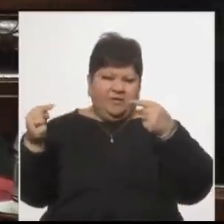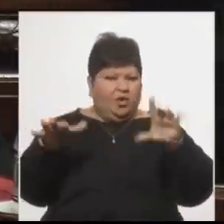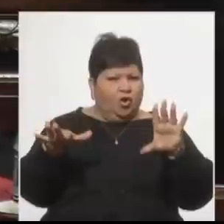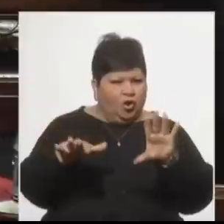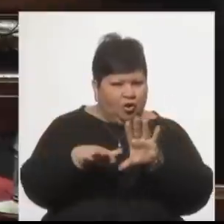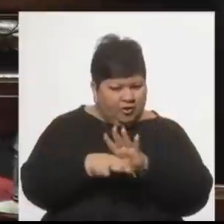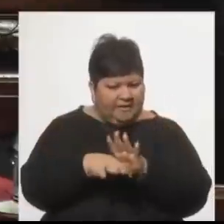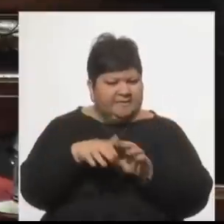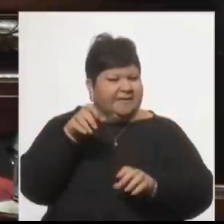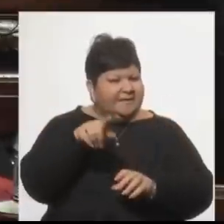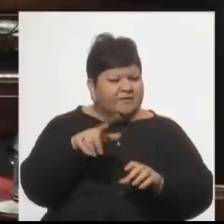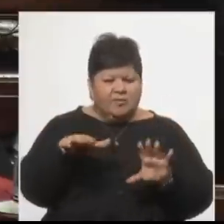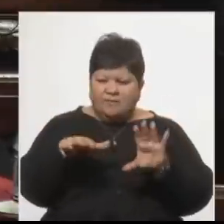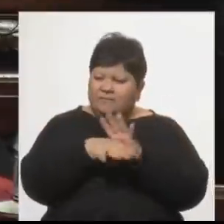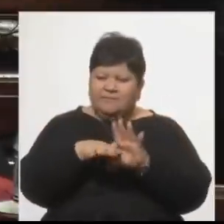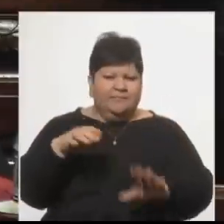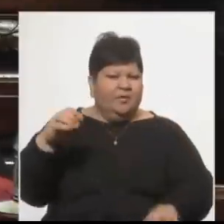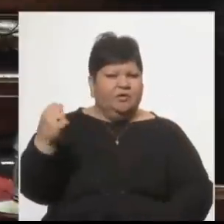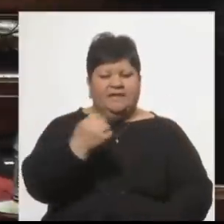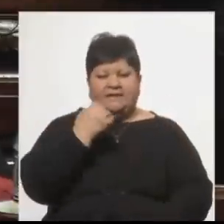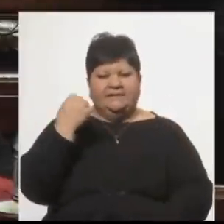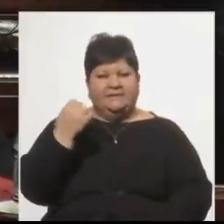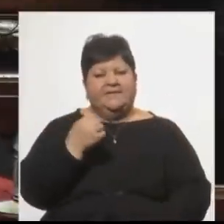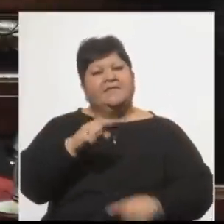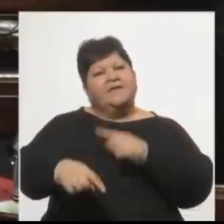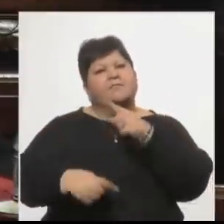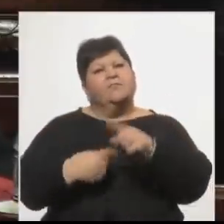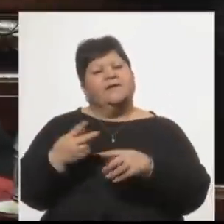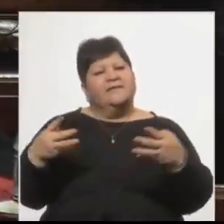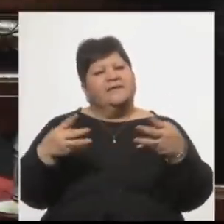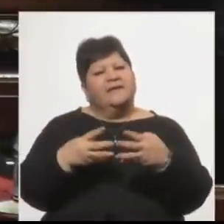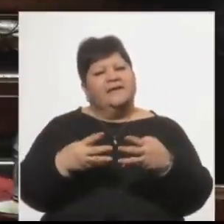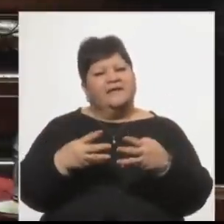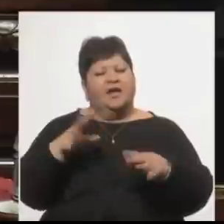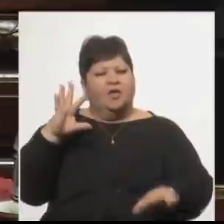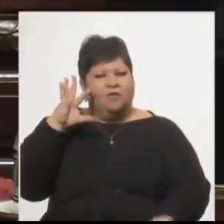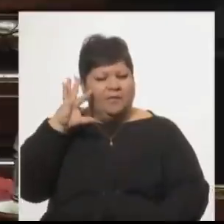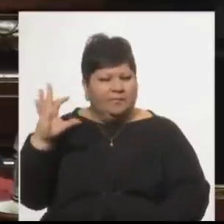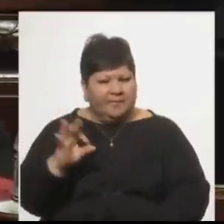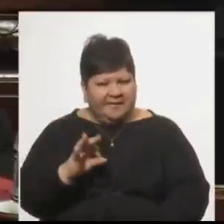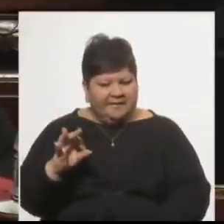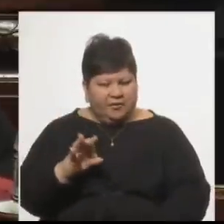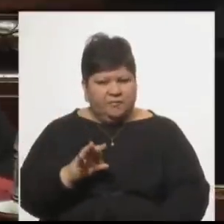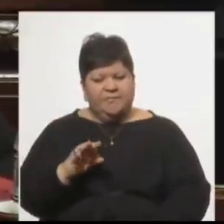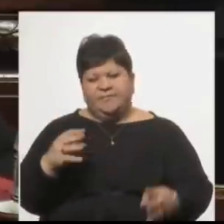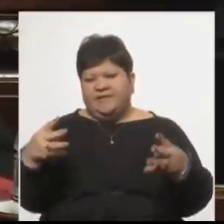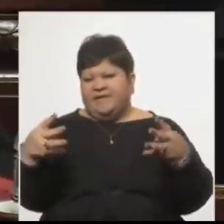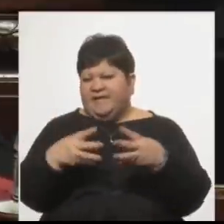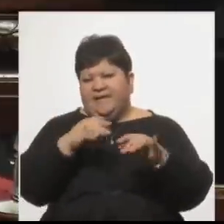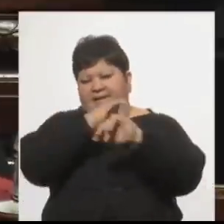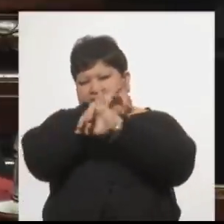eso es lo más importante. Detrás de cada guerra hubo una amnistía, detrás de cada guerra una